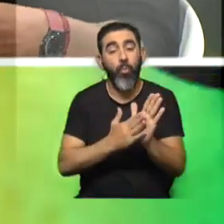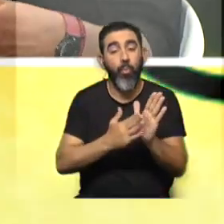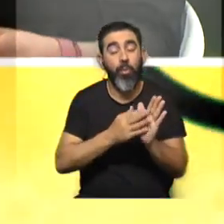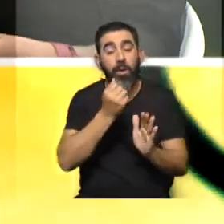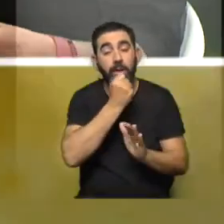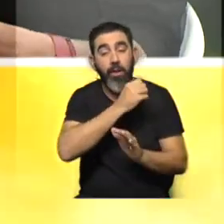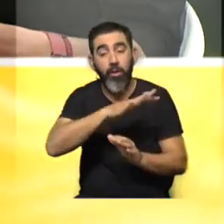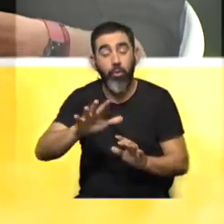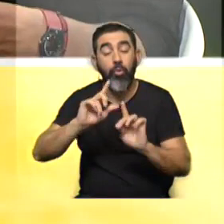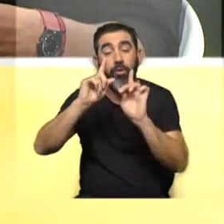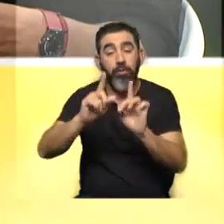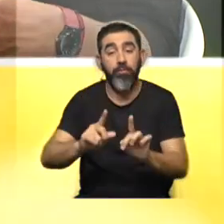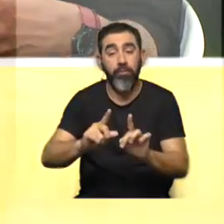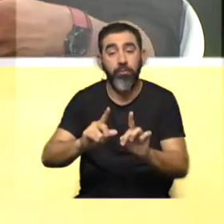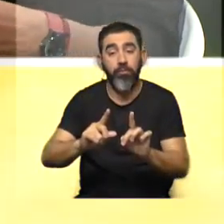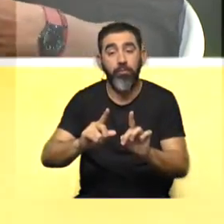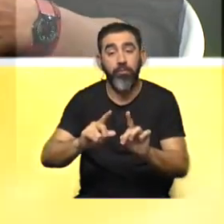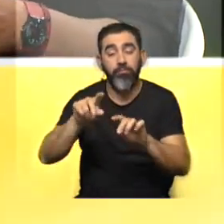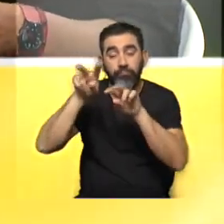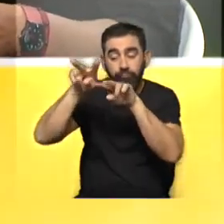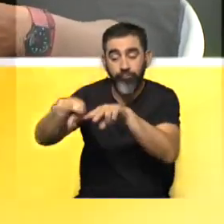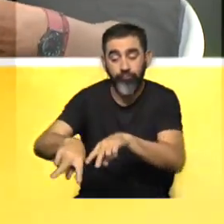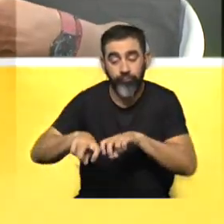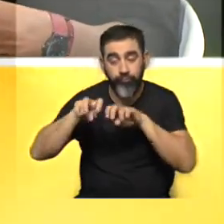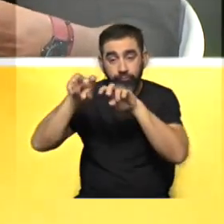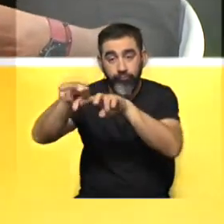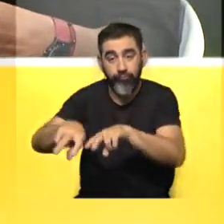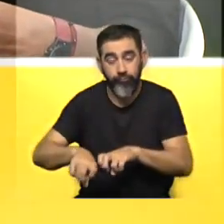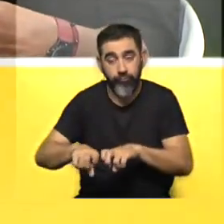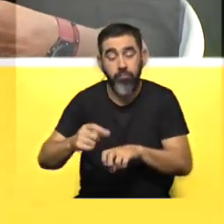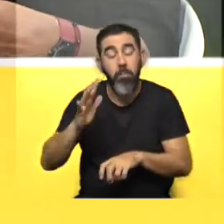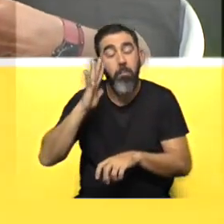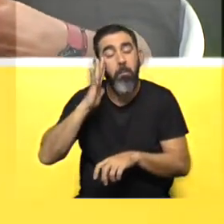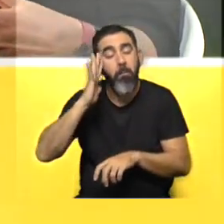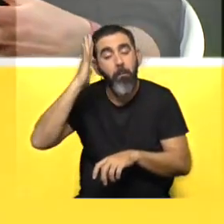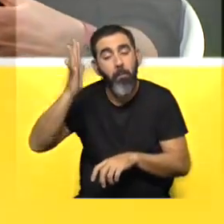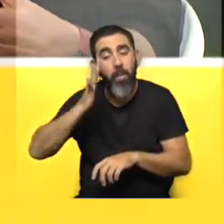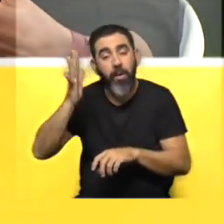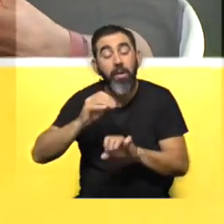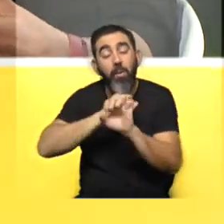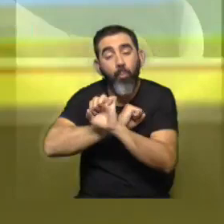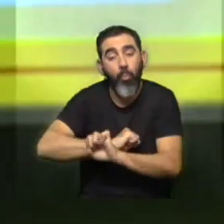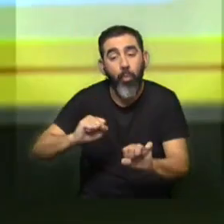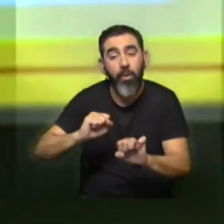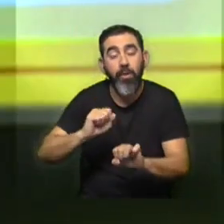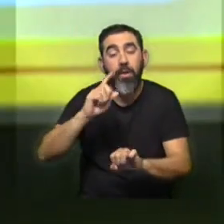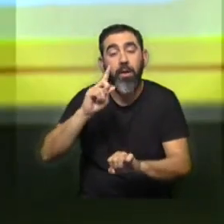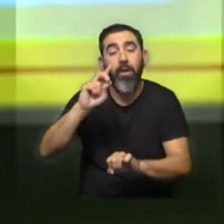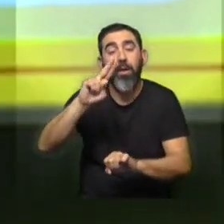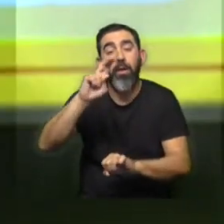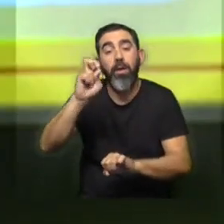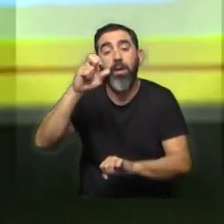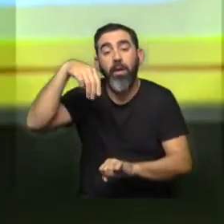y también de las excavaciones arqueológicas, pensamos que puedan corresponder a los guenoas,